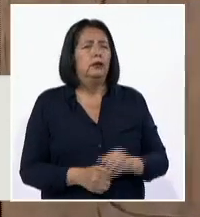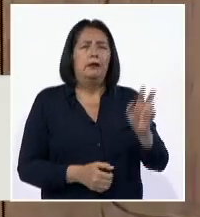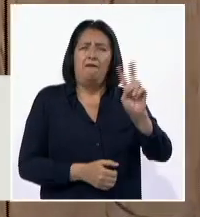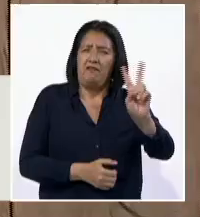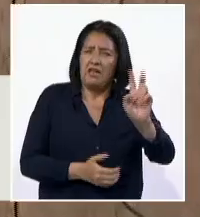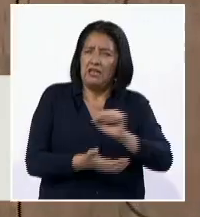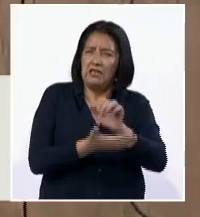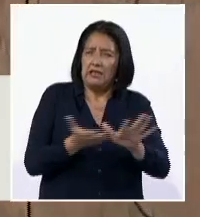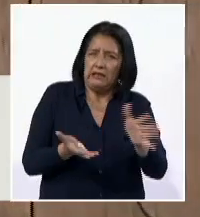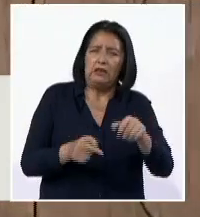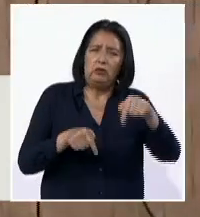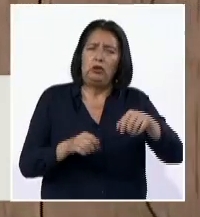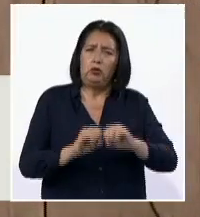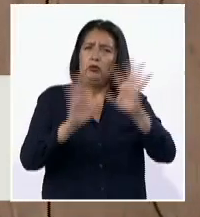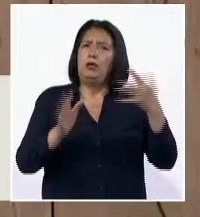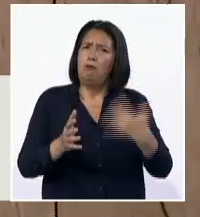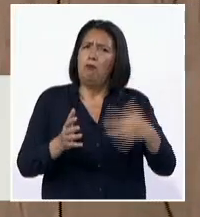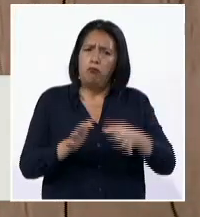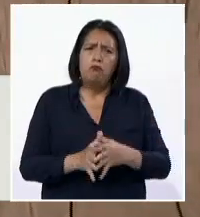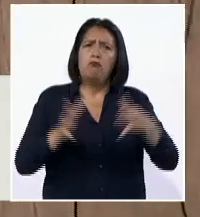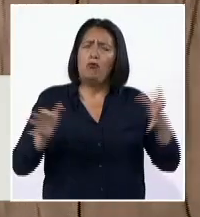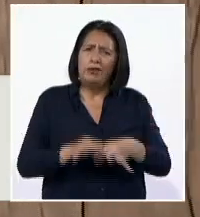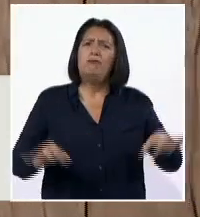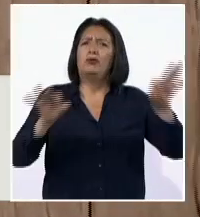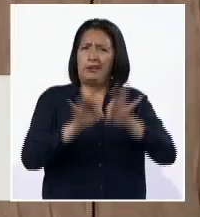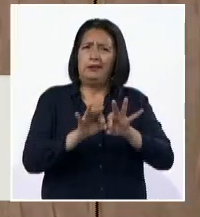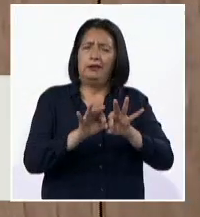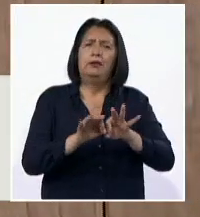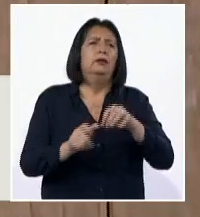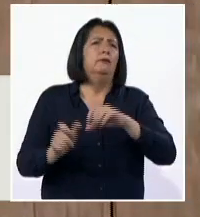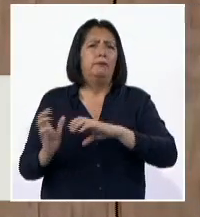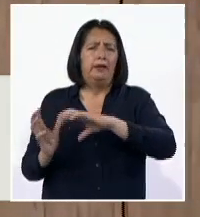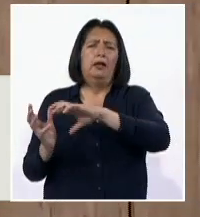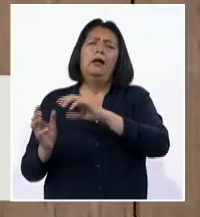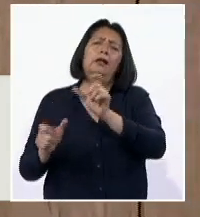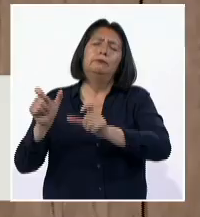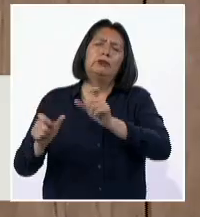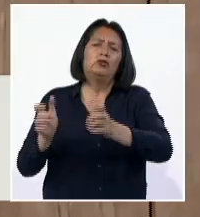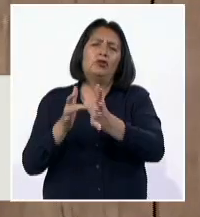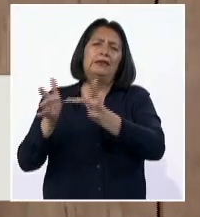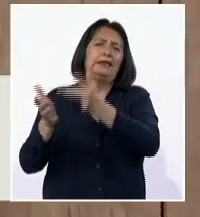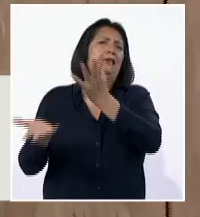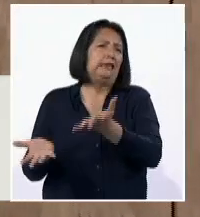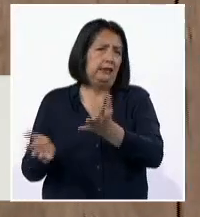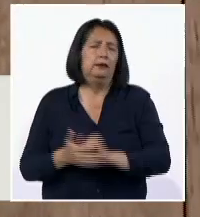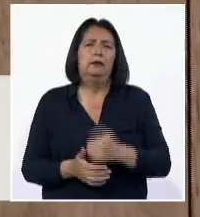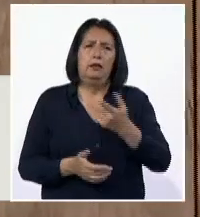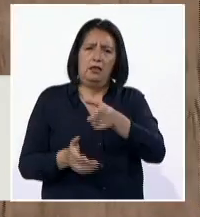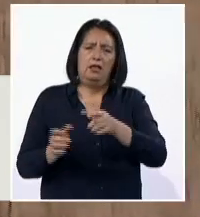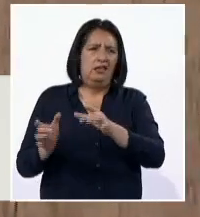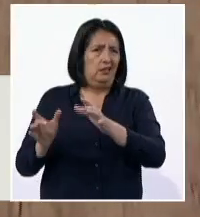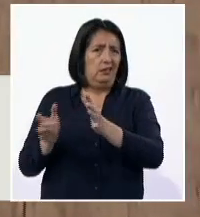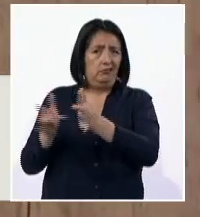Viernes Santo, que es un día significativo para el mundo cristiano. El mundo cristiano